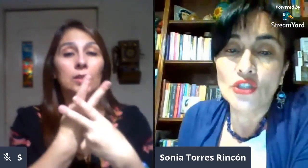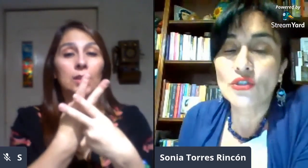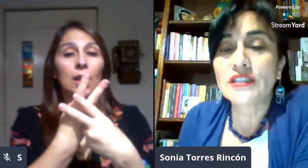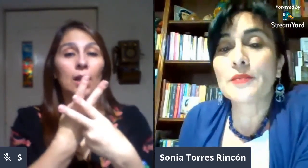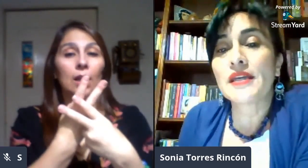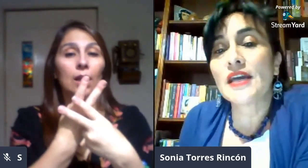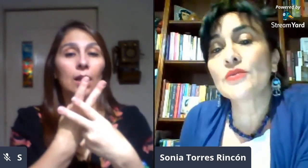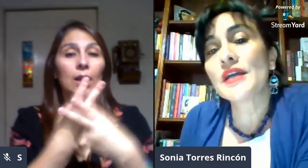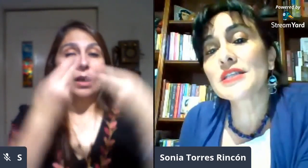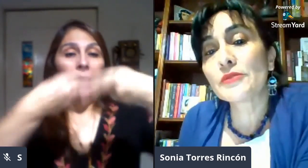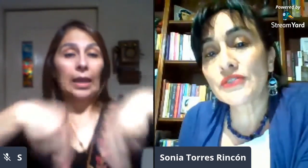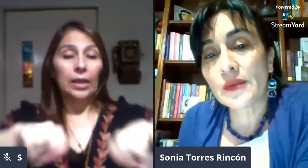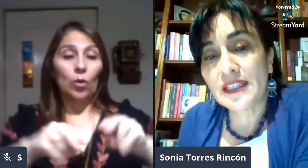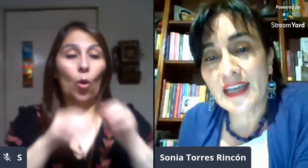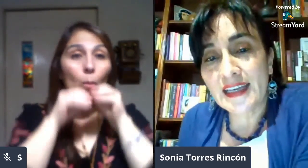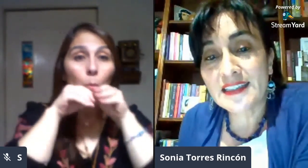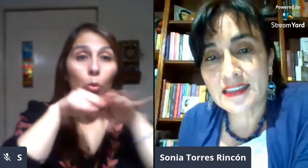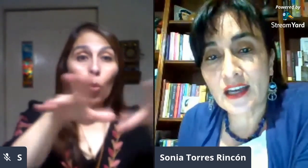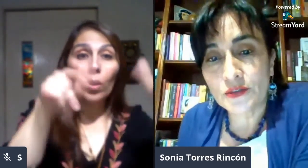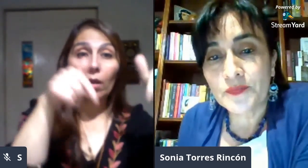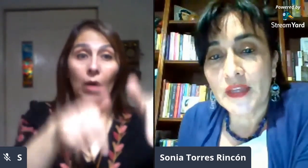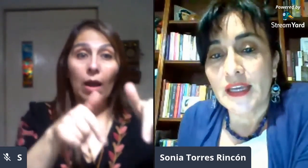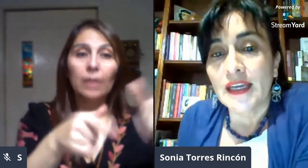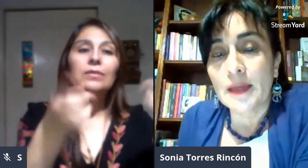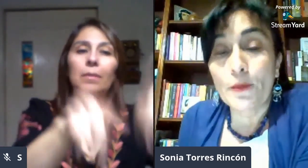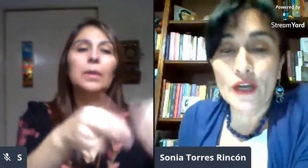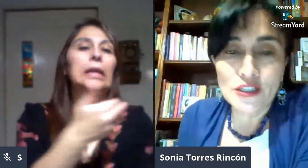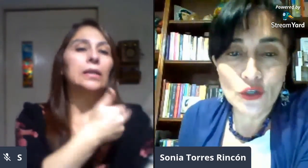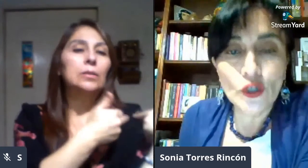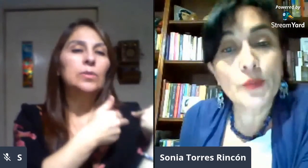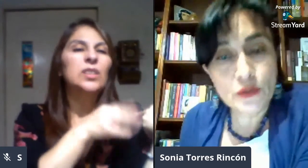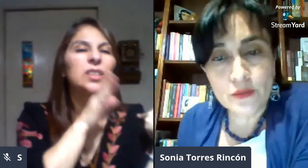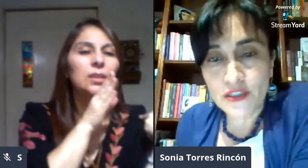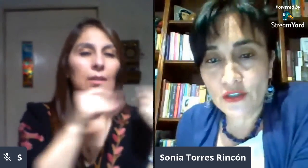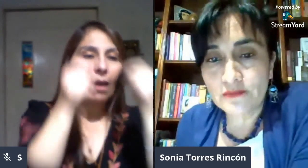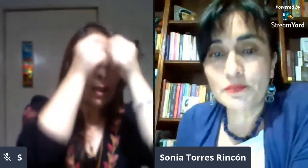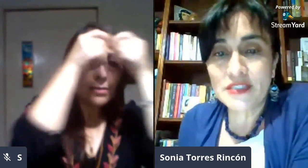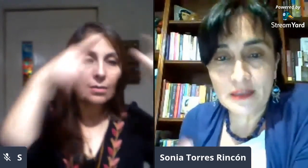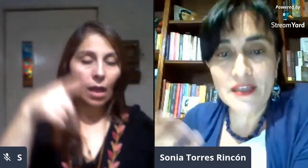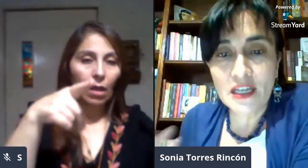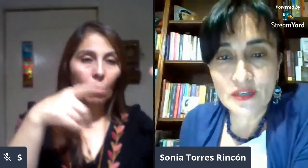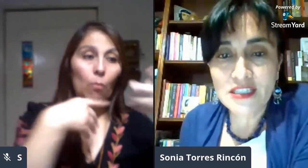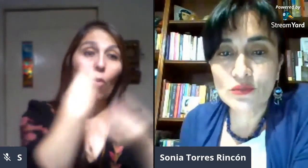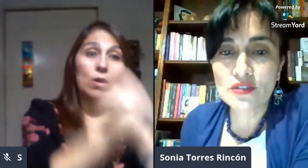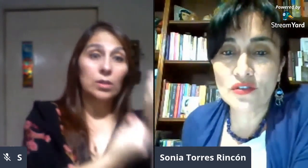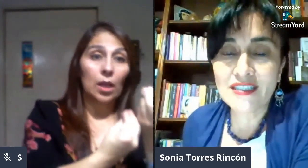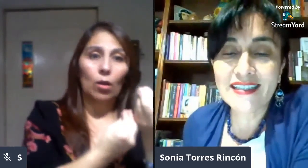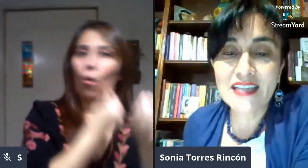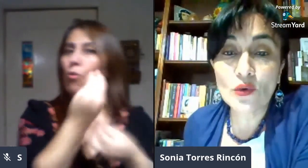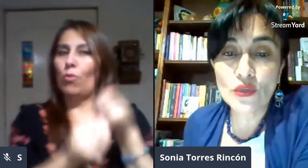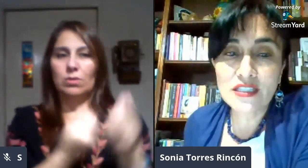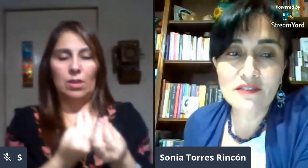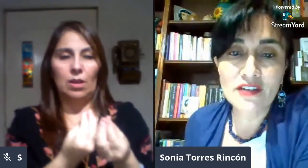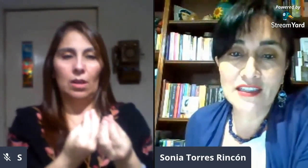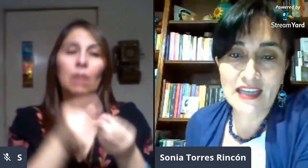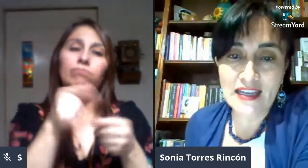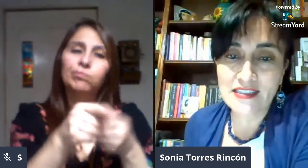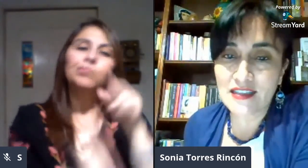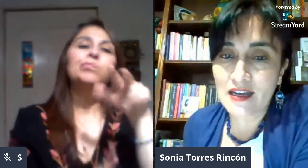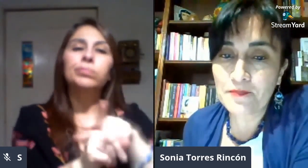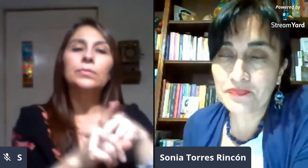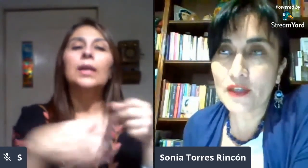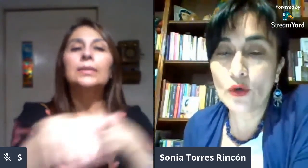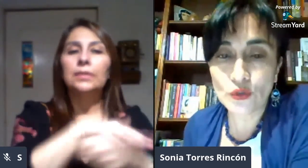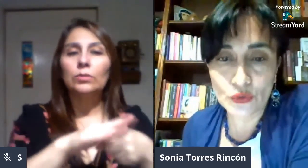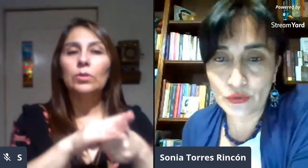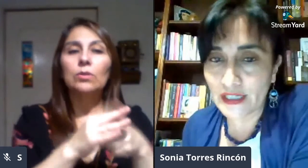público, donde también hay una responsabilidad del Estado, por acción o por omisión, pues también hay unas situaciones que se agudizan frente a